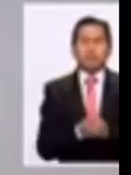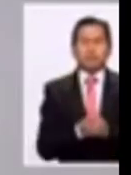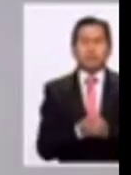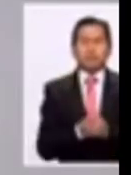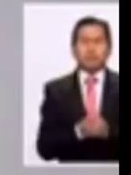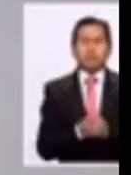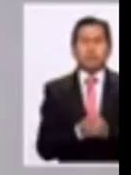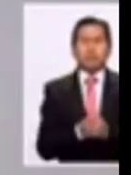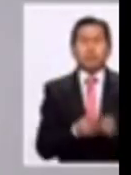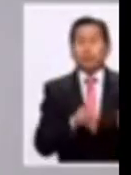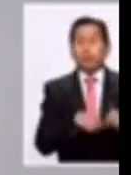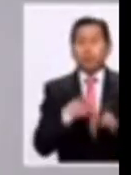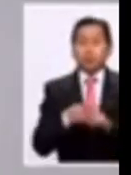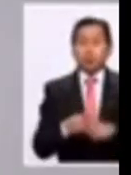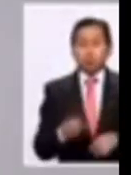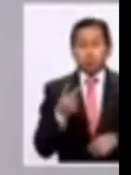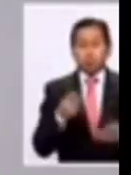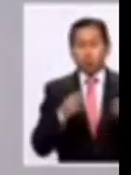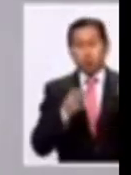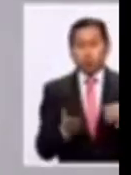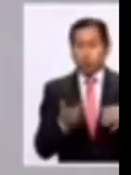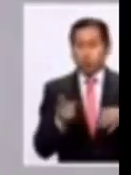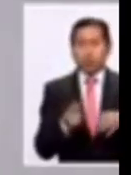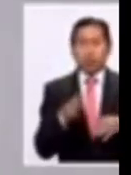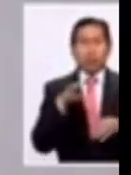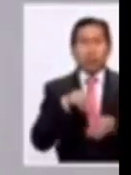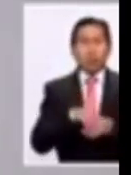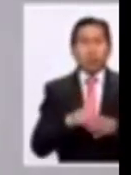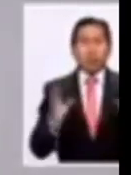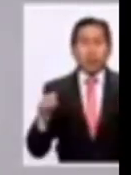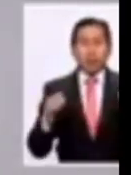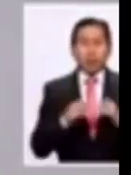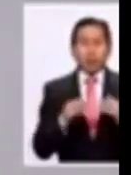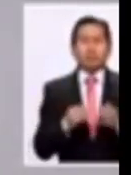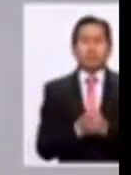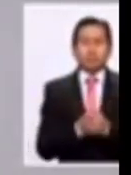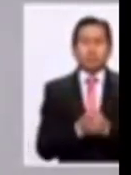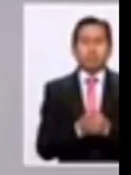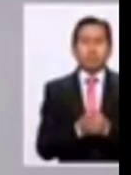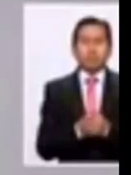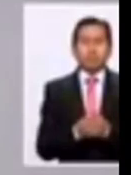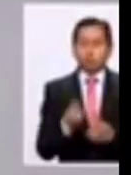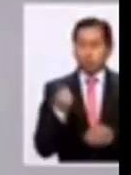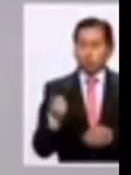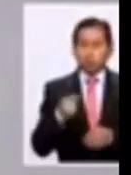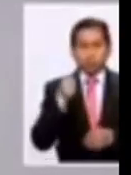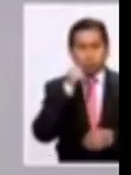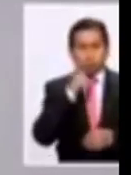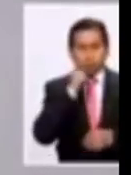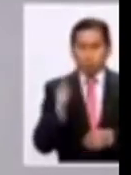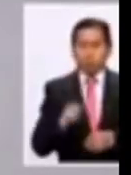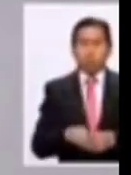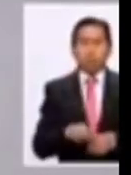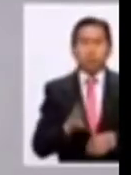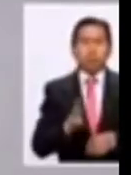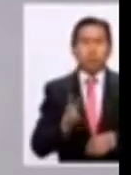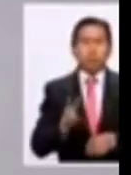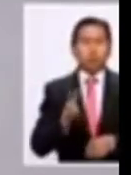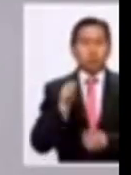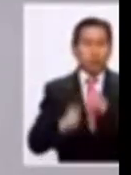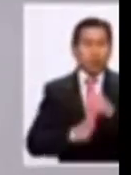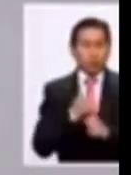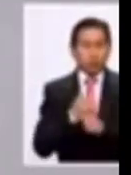también dos decesos producidos en la ciudad de la paz uno de sexo femenino de 62 años